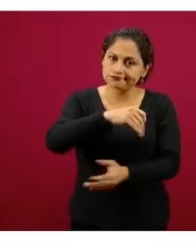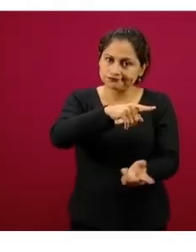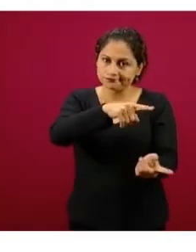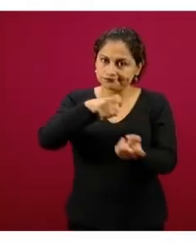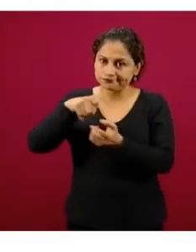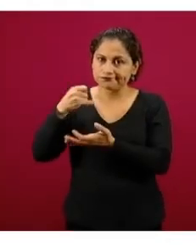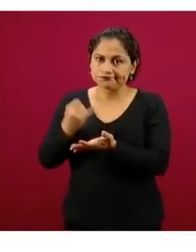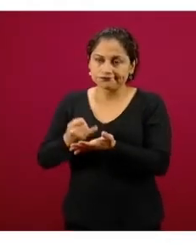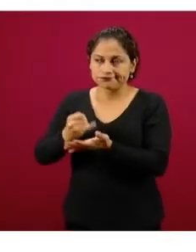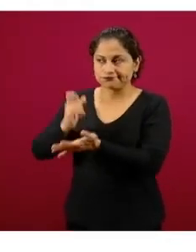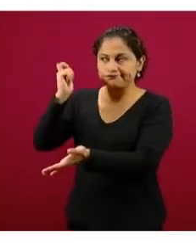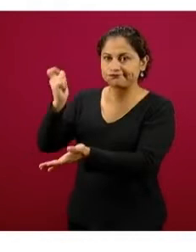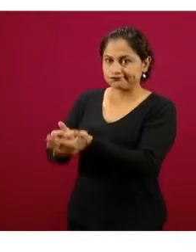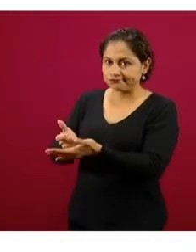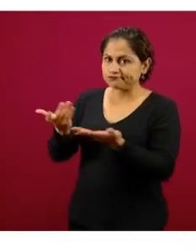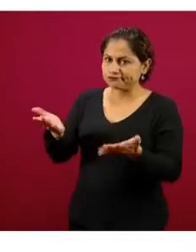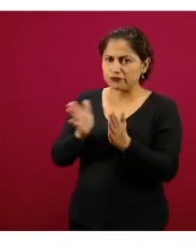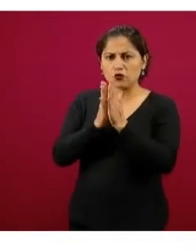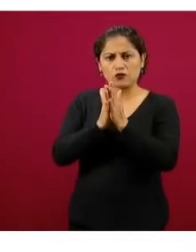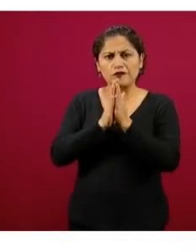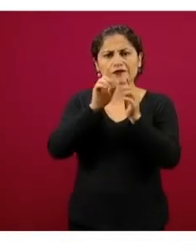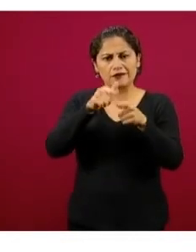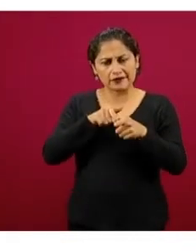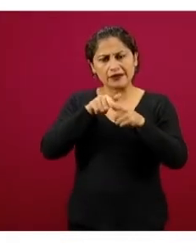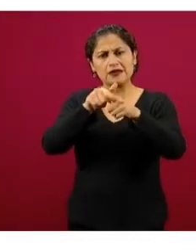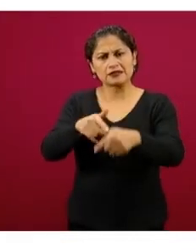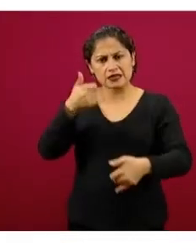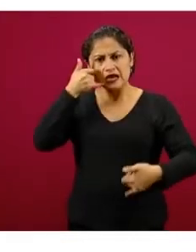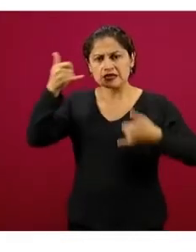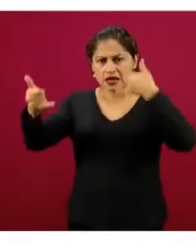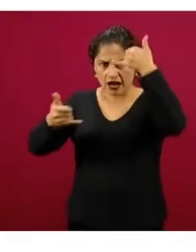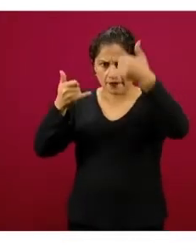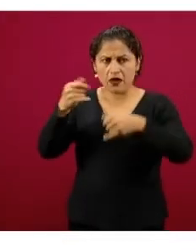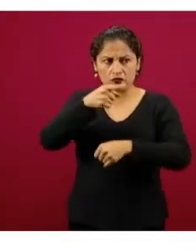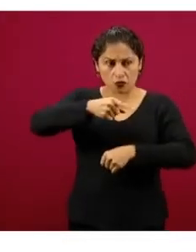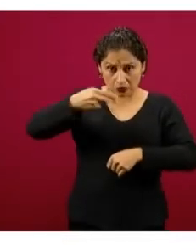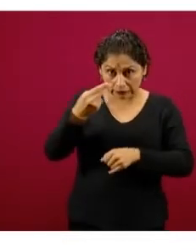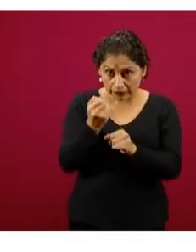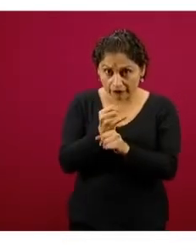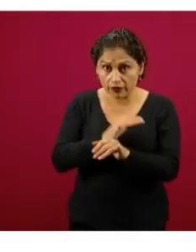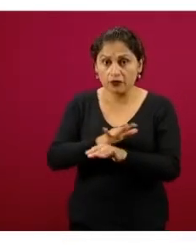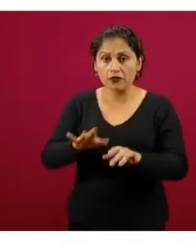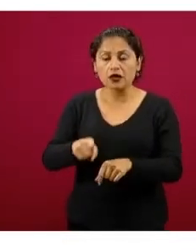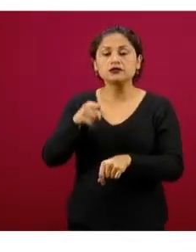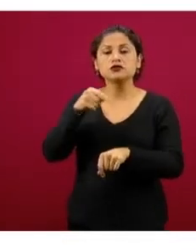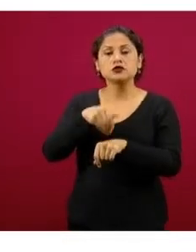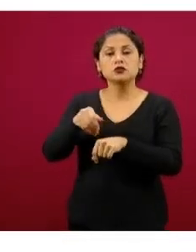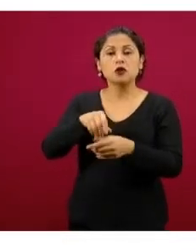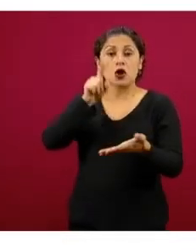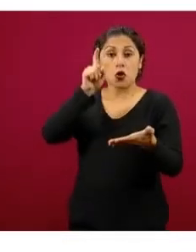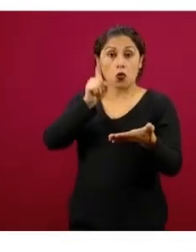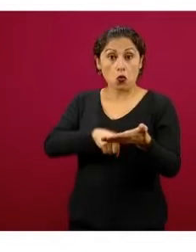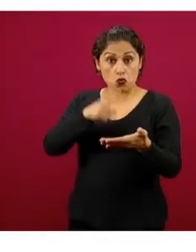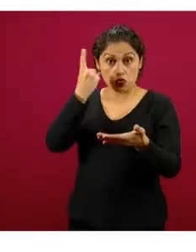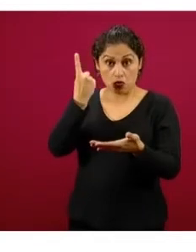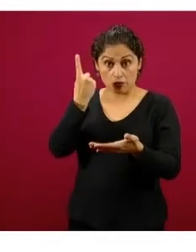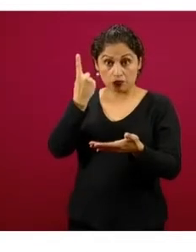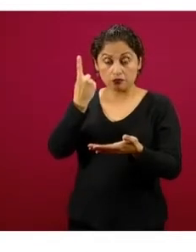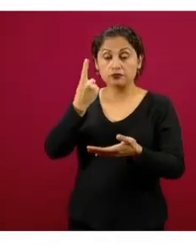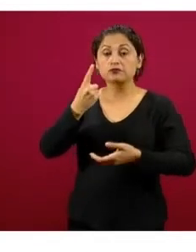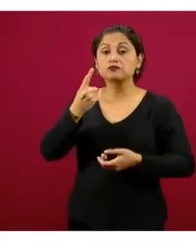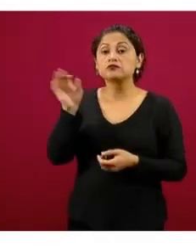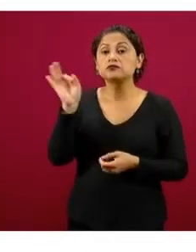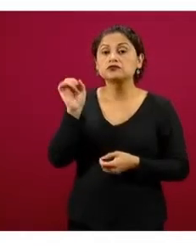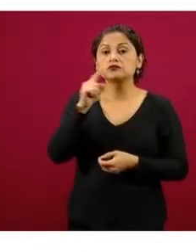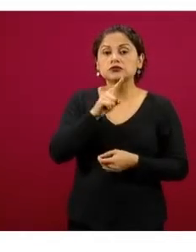número de llamadas, pero a utilizar la información. Si necesitan información, marquen 1. Si van a reportarse como